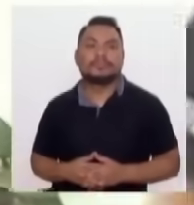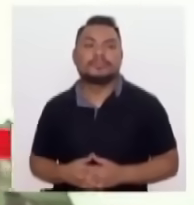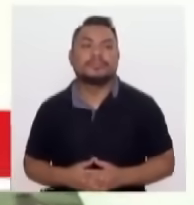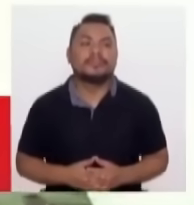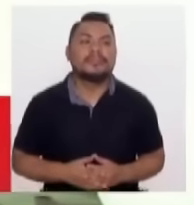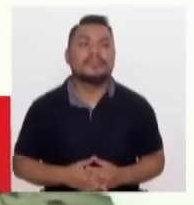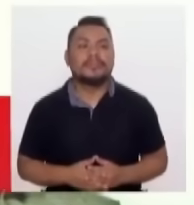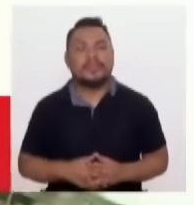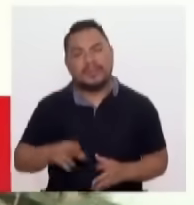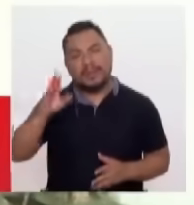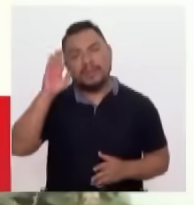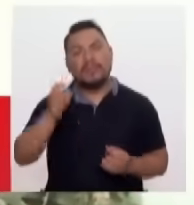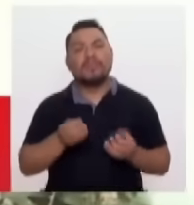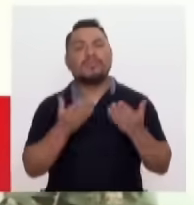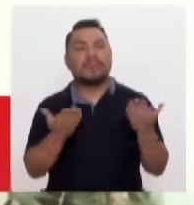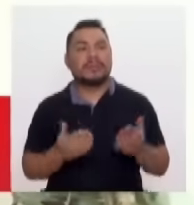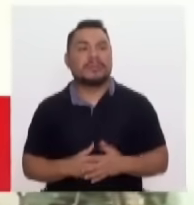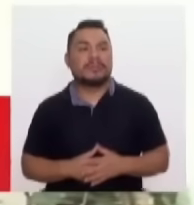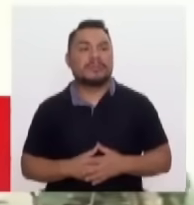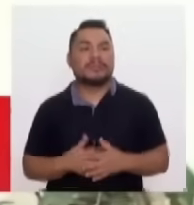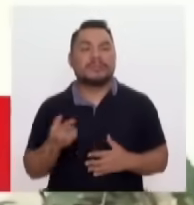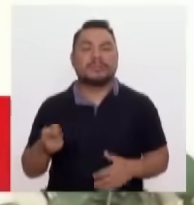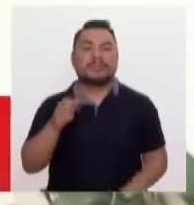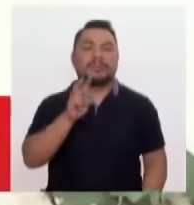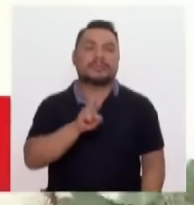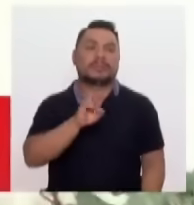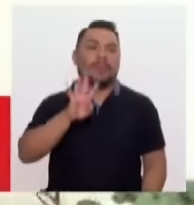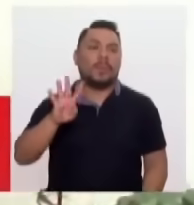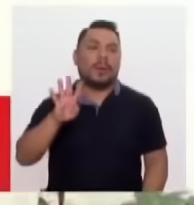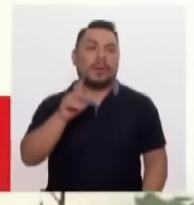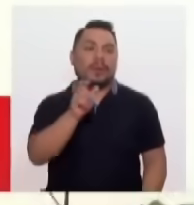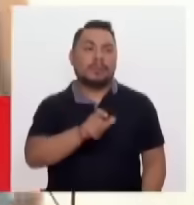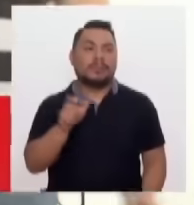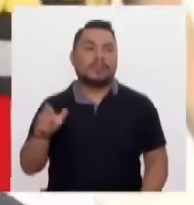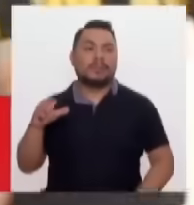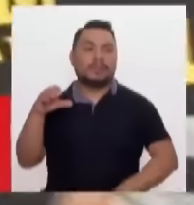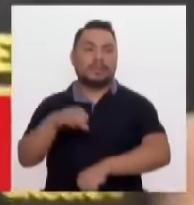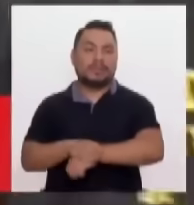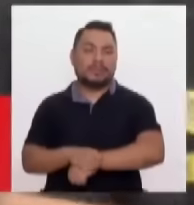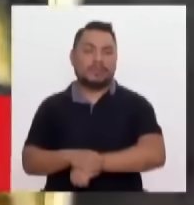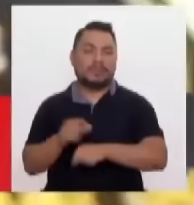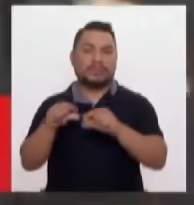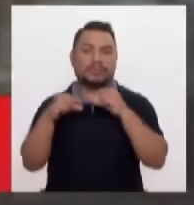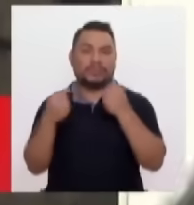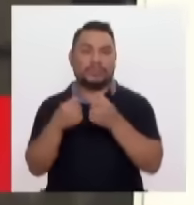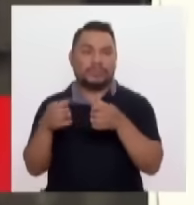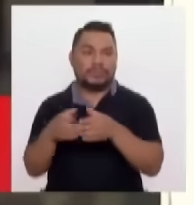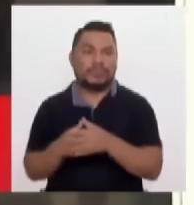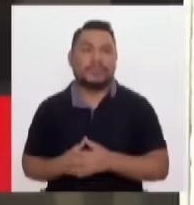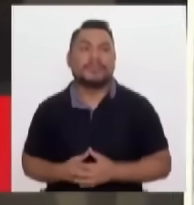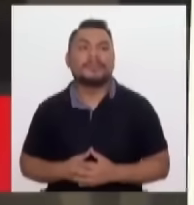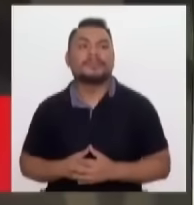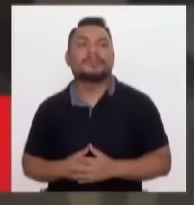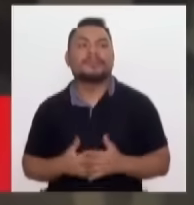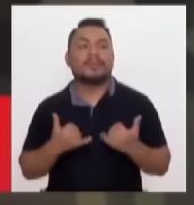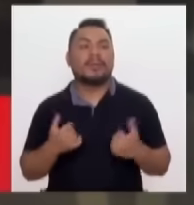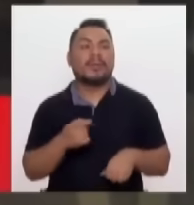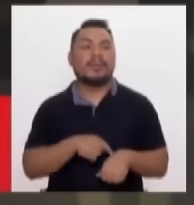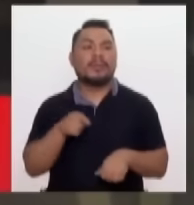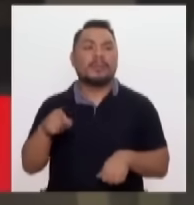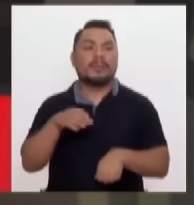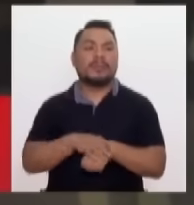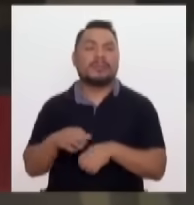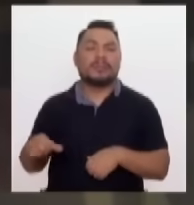¿Cómo estás, Romy? Realmente son 24 los detenidos, lo que está en este momento